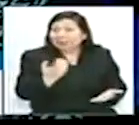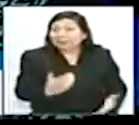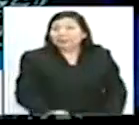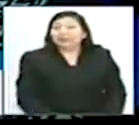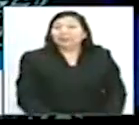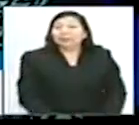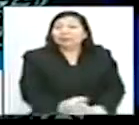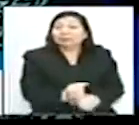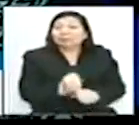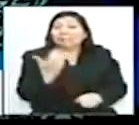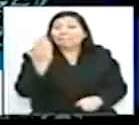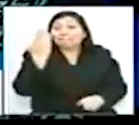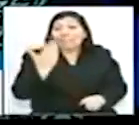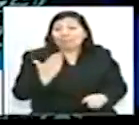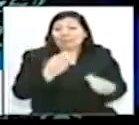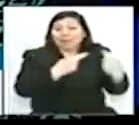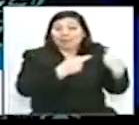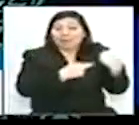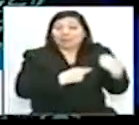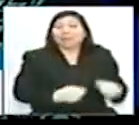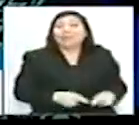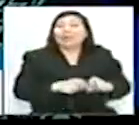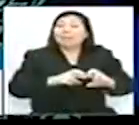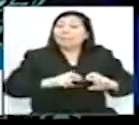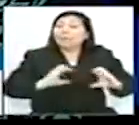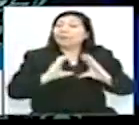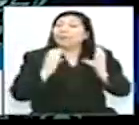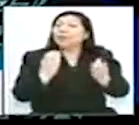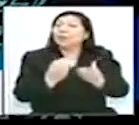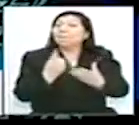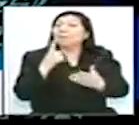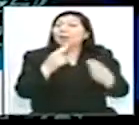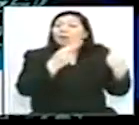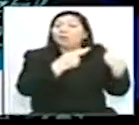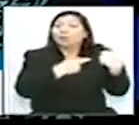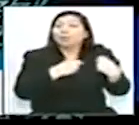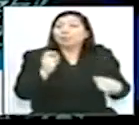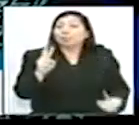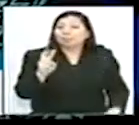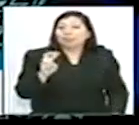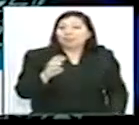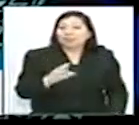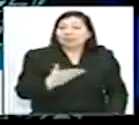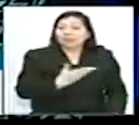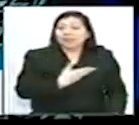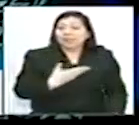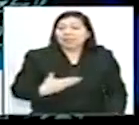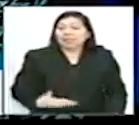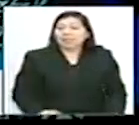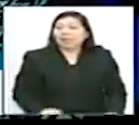ella toma el encargo del Pleno del Congreso para asumir la